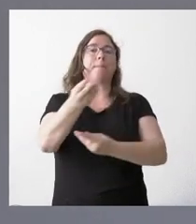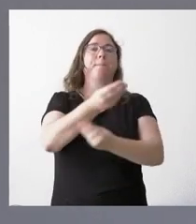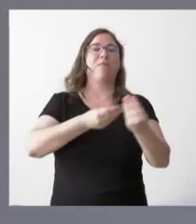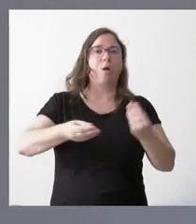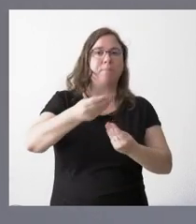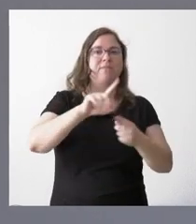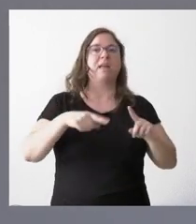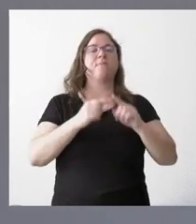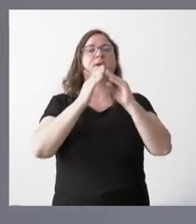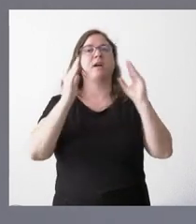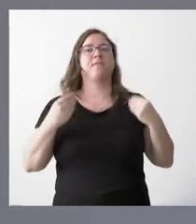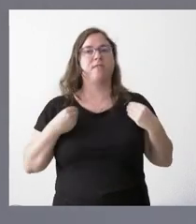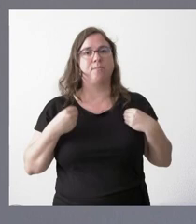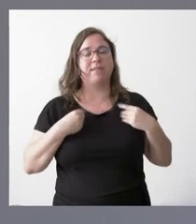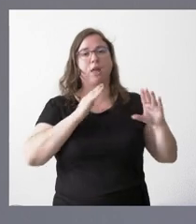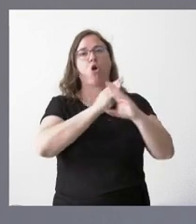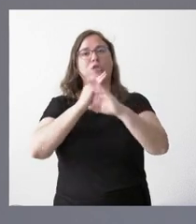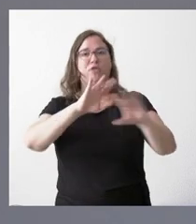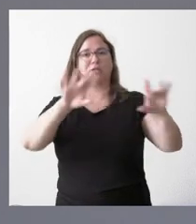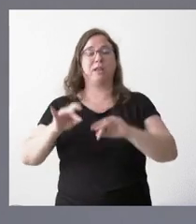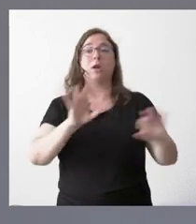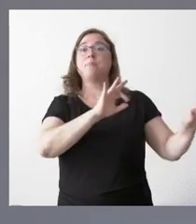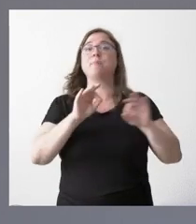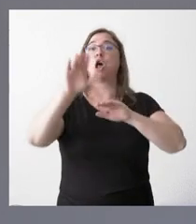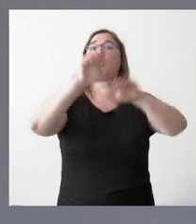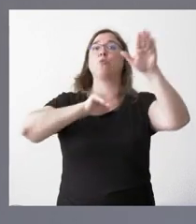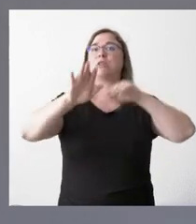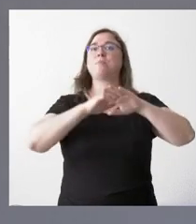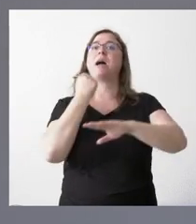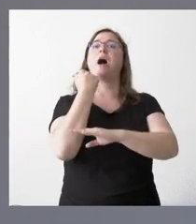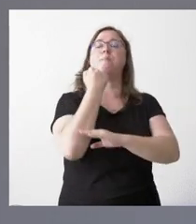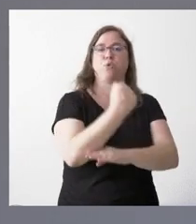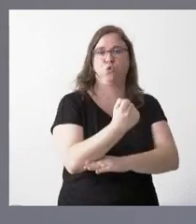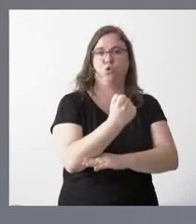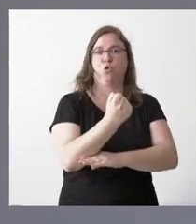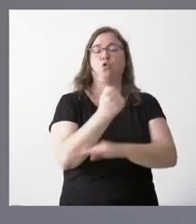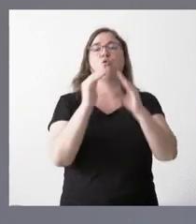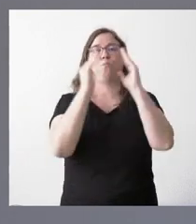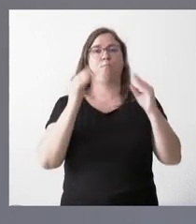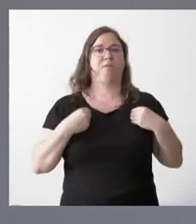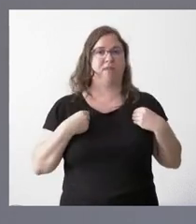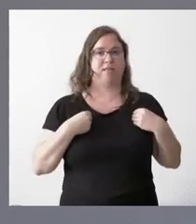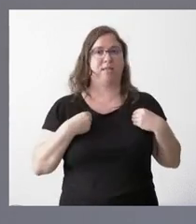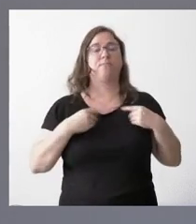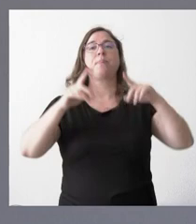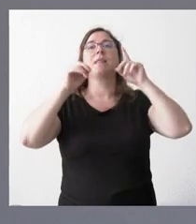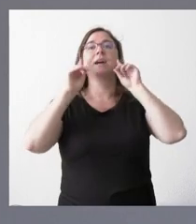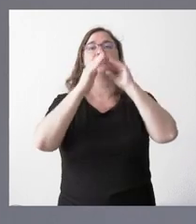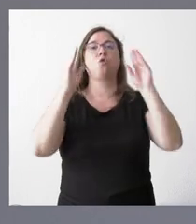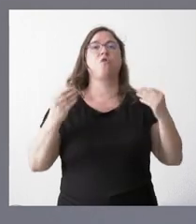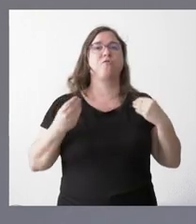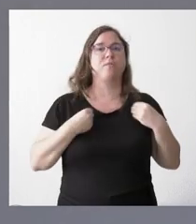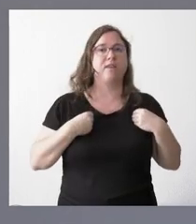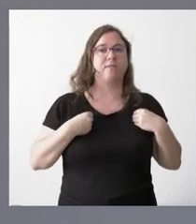y Vivienda y Ordenación del Territorio está trabajando en una convocatoria de apoyo a la vivienda, en este caso para las viviendas que hubieran